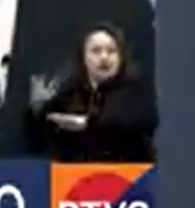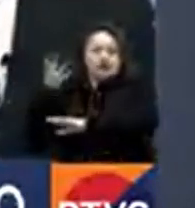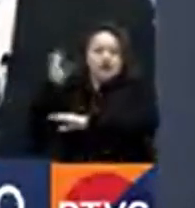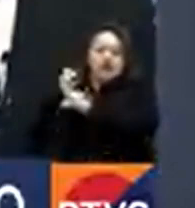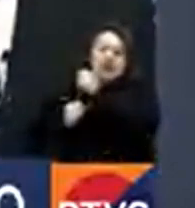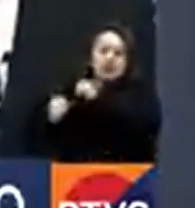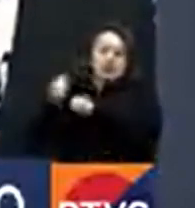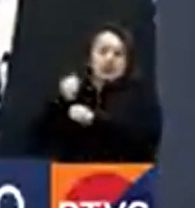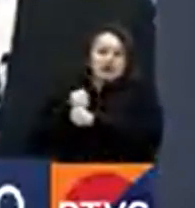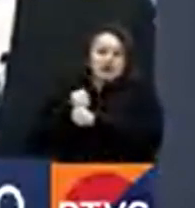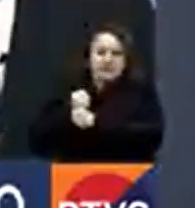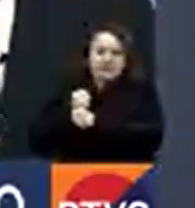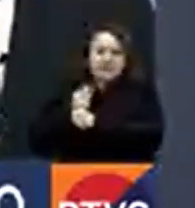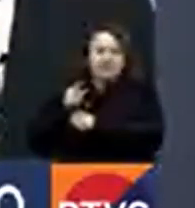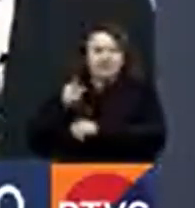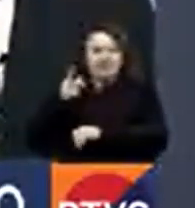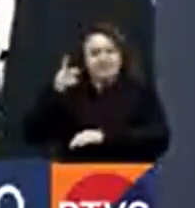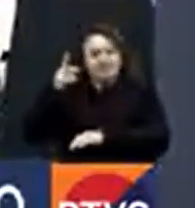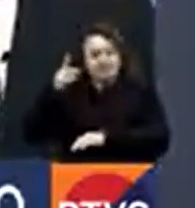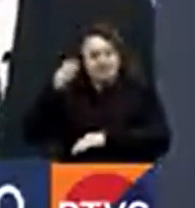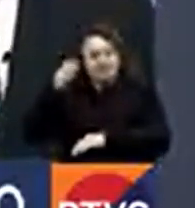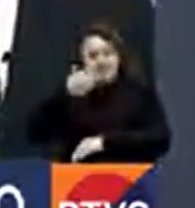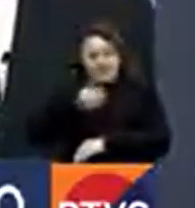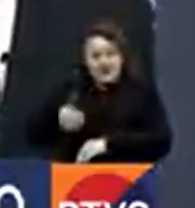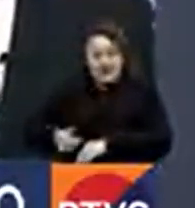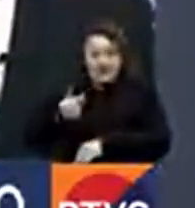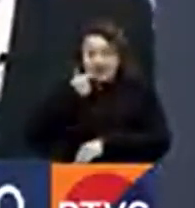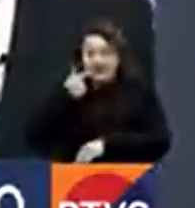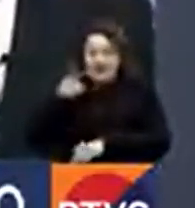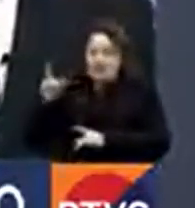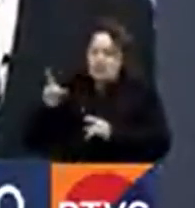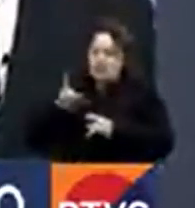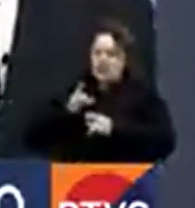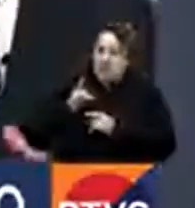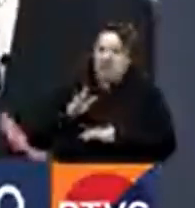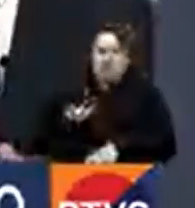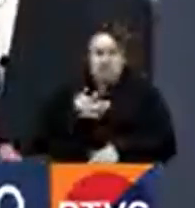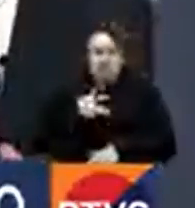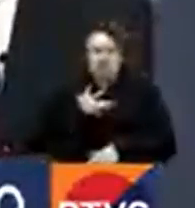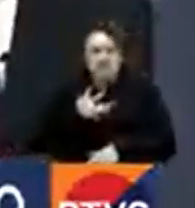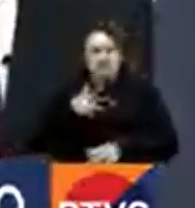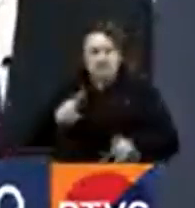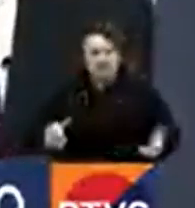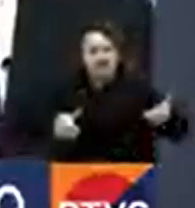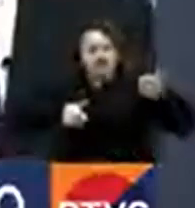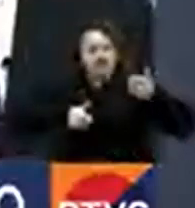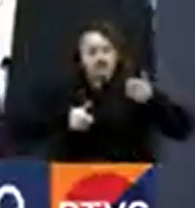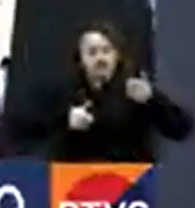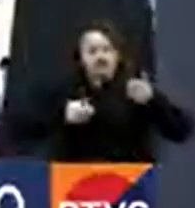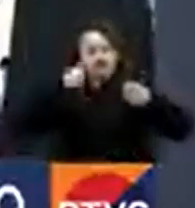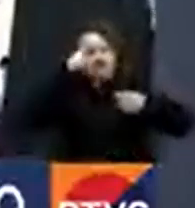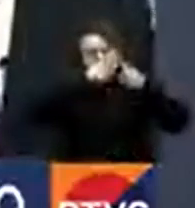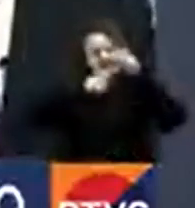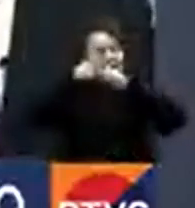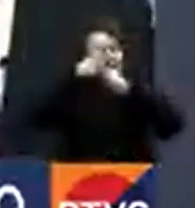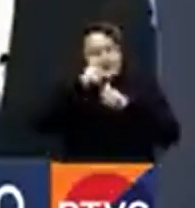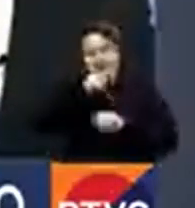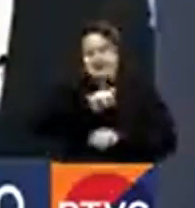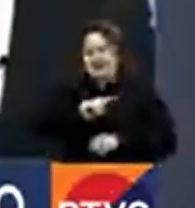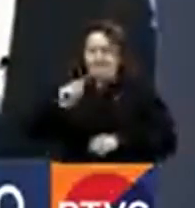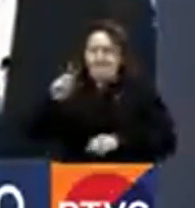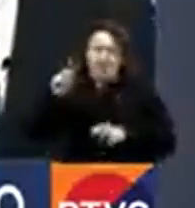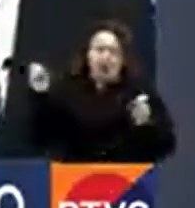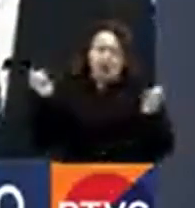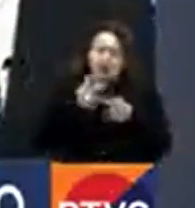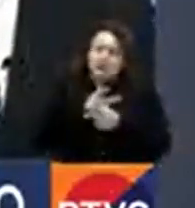años. El mandatario recordó que ese hecho lo motivó a alzarse en armas y reflexionó sobre los estragos que la violencia ha generado